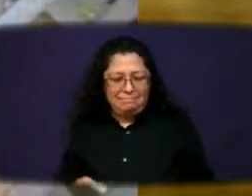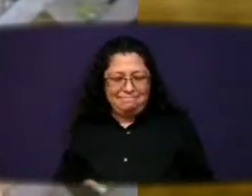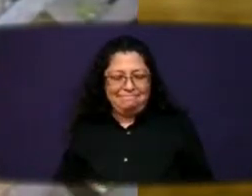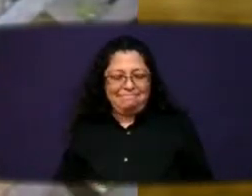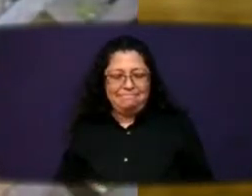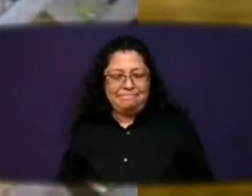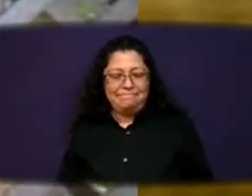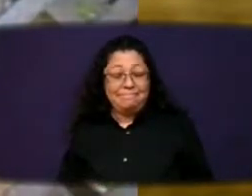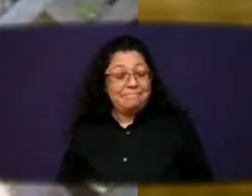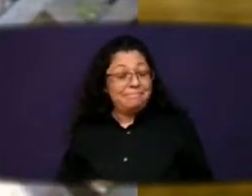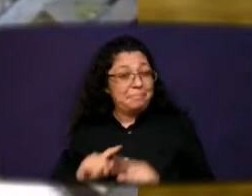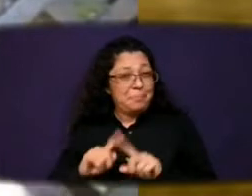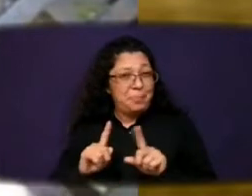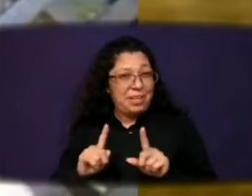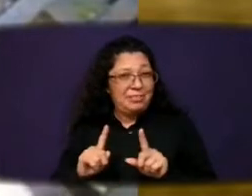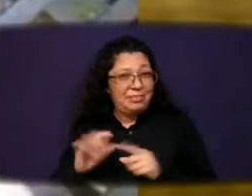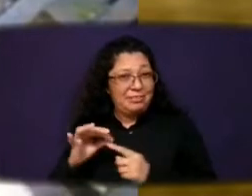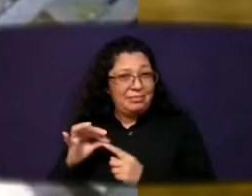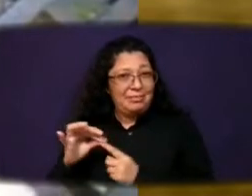Excepto